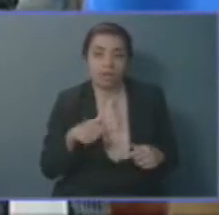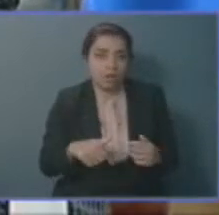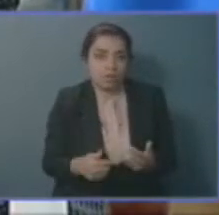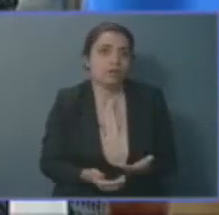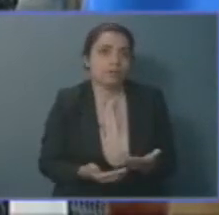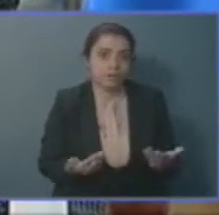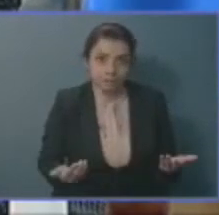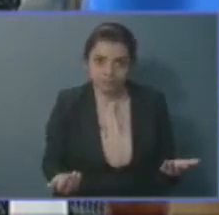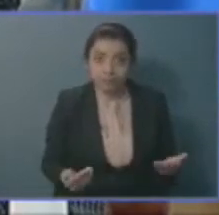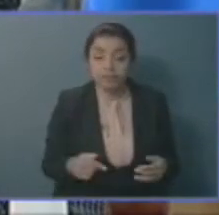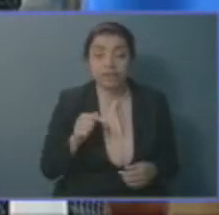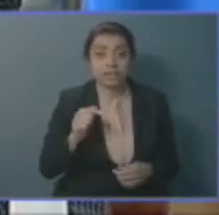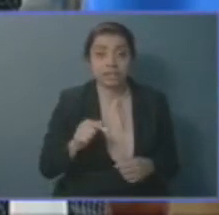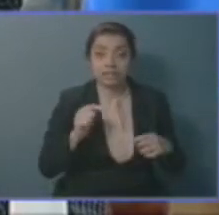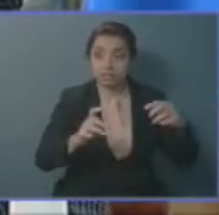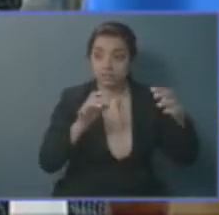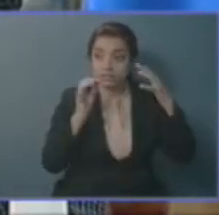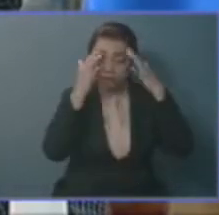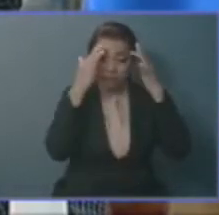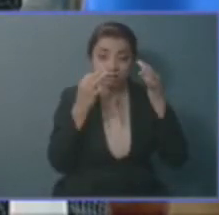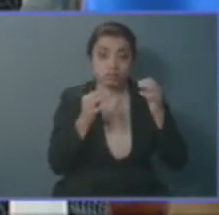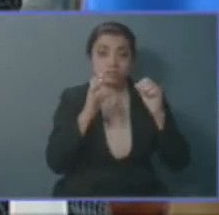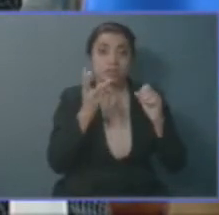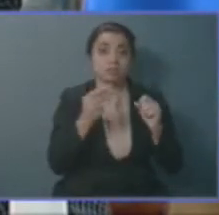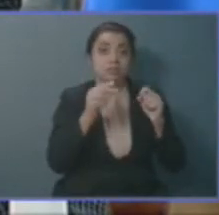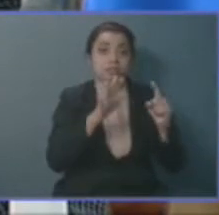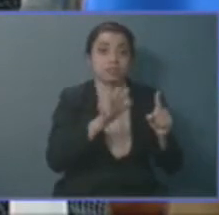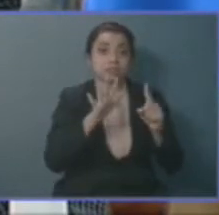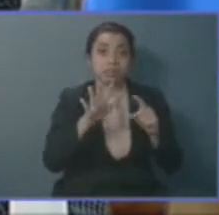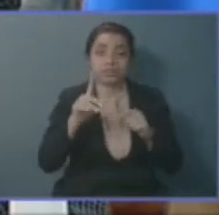Y este decreto 661